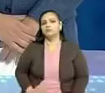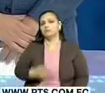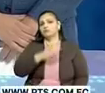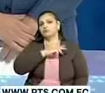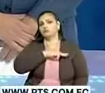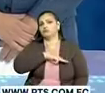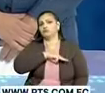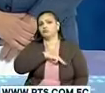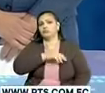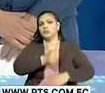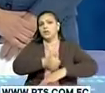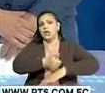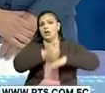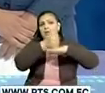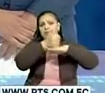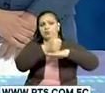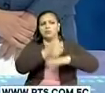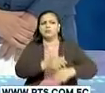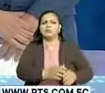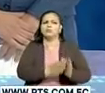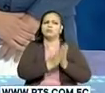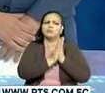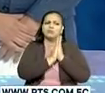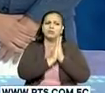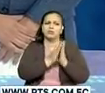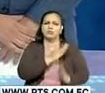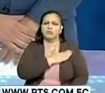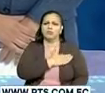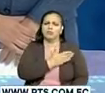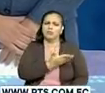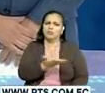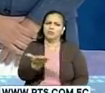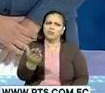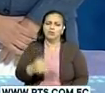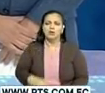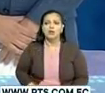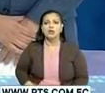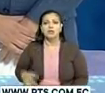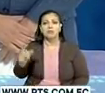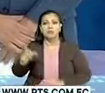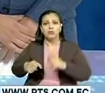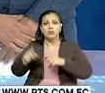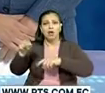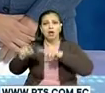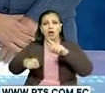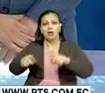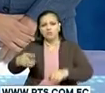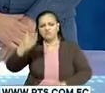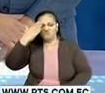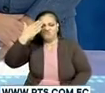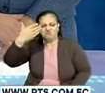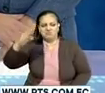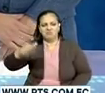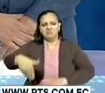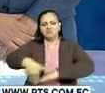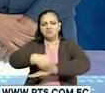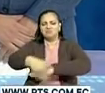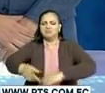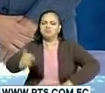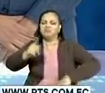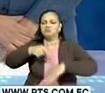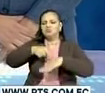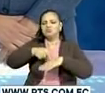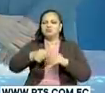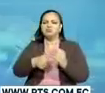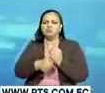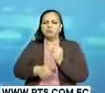autoridades y la gente se calma con esa mala costumbre de hacer pichi-pichi donde le da la gana. Ahora les